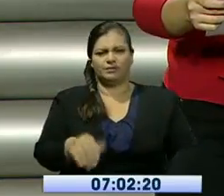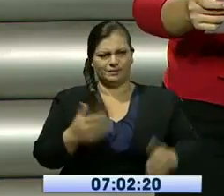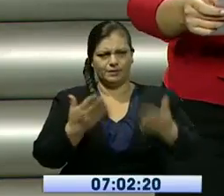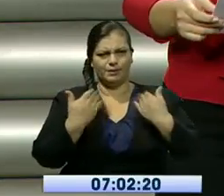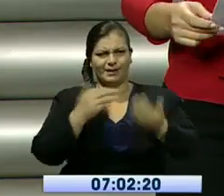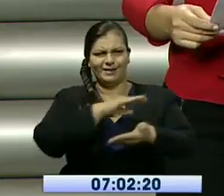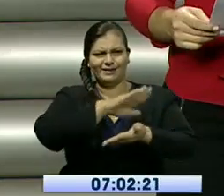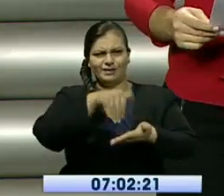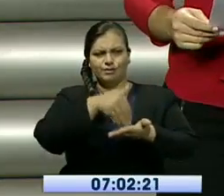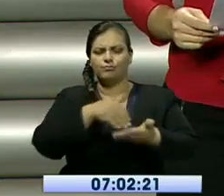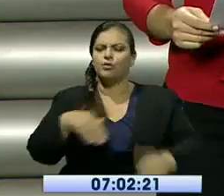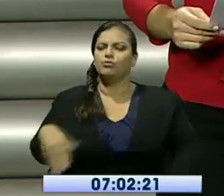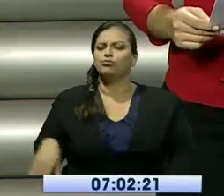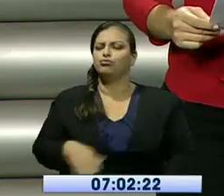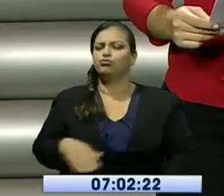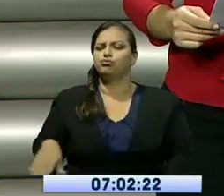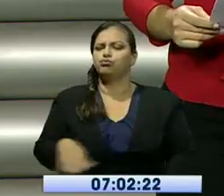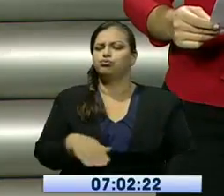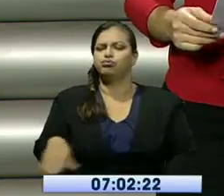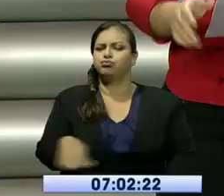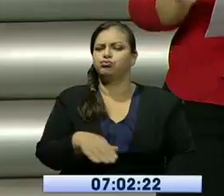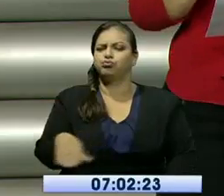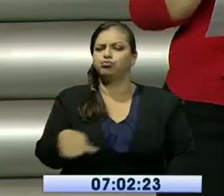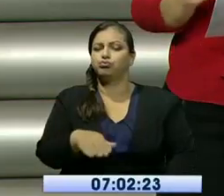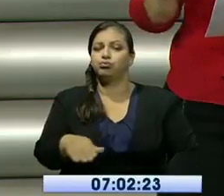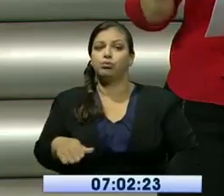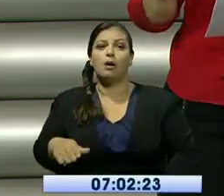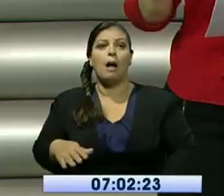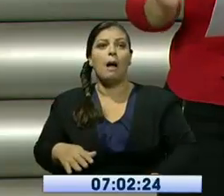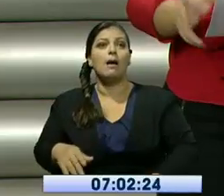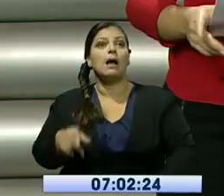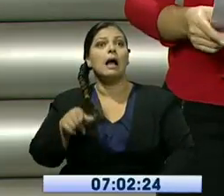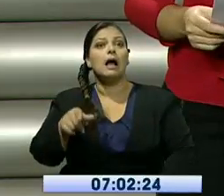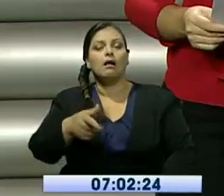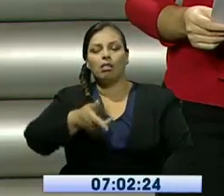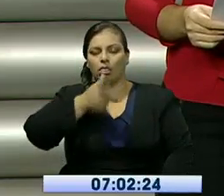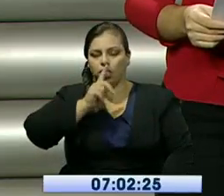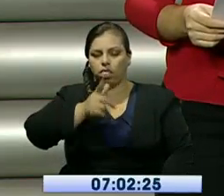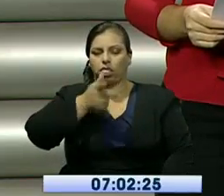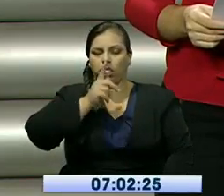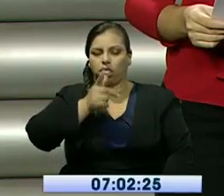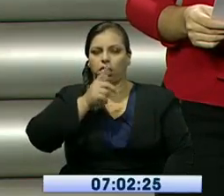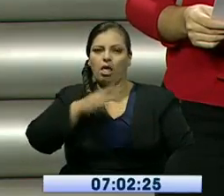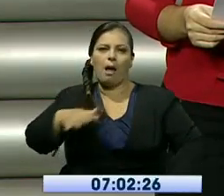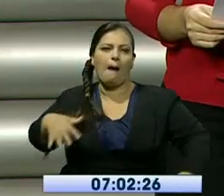el responsable del percance se encontraba en aparente estado etílico